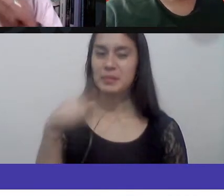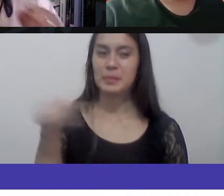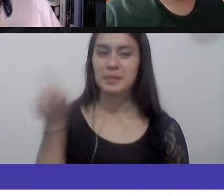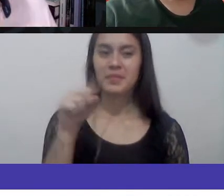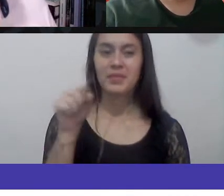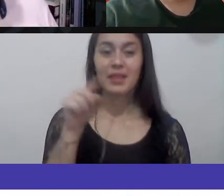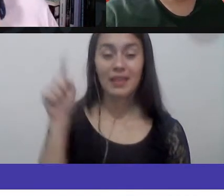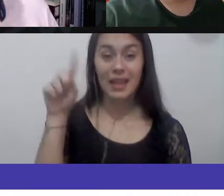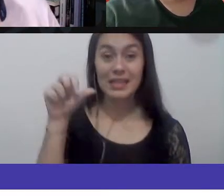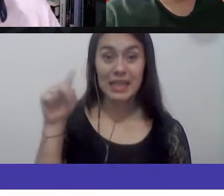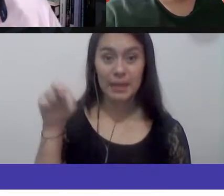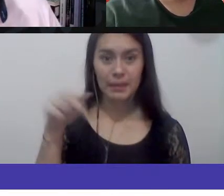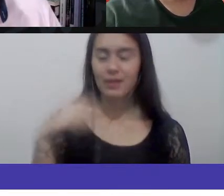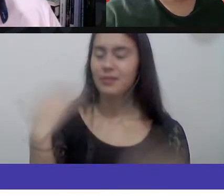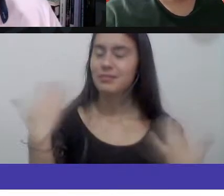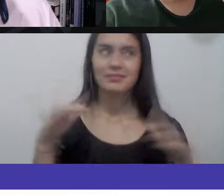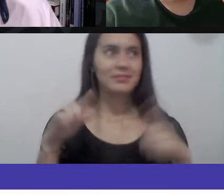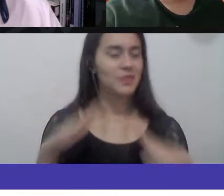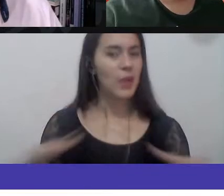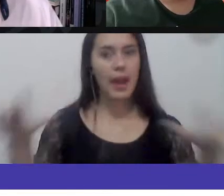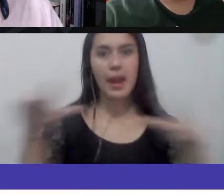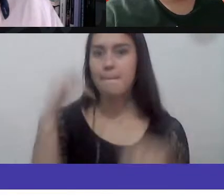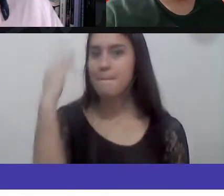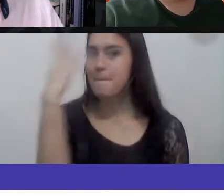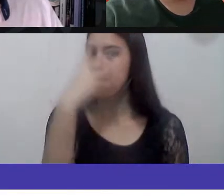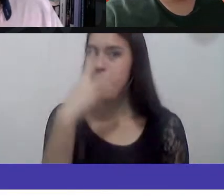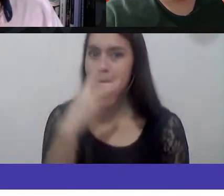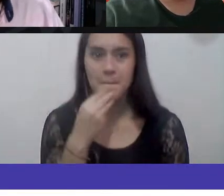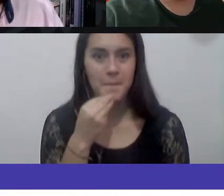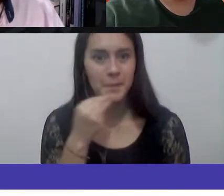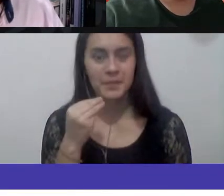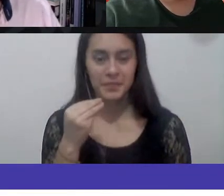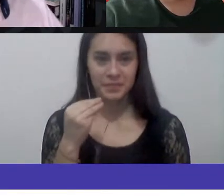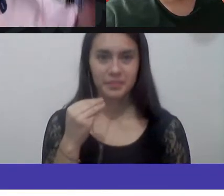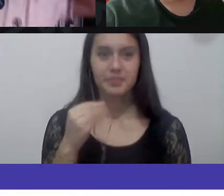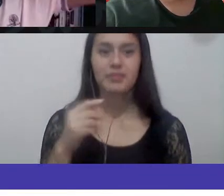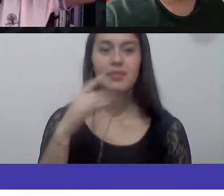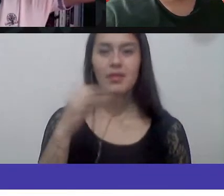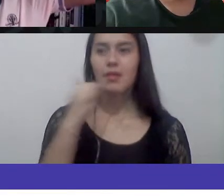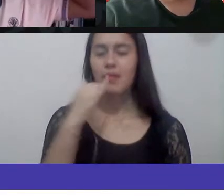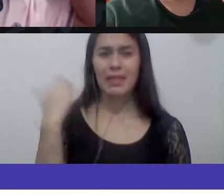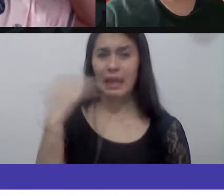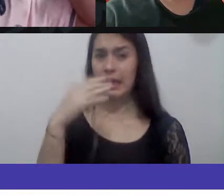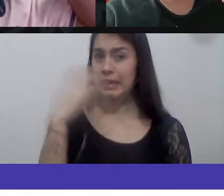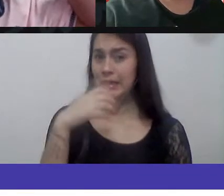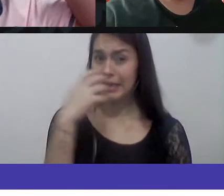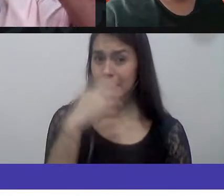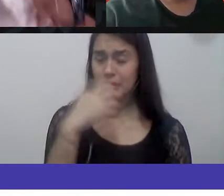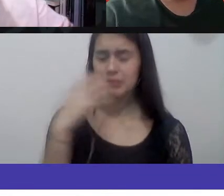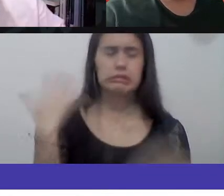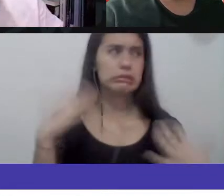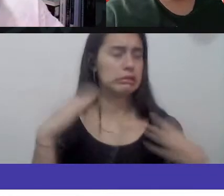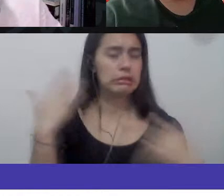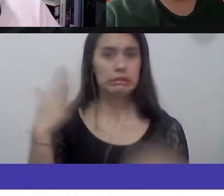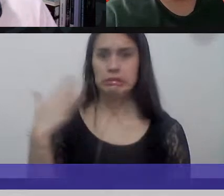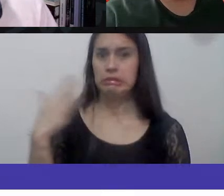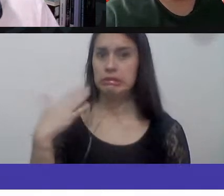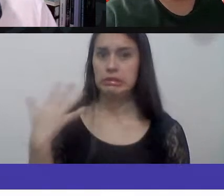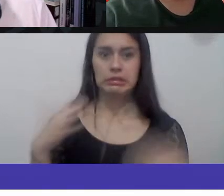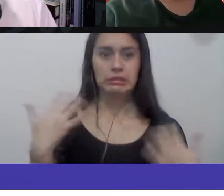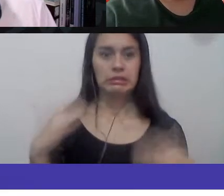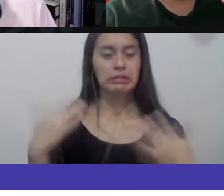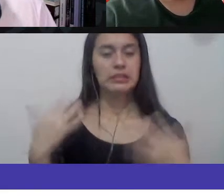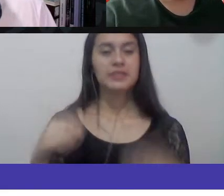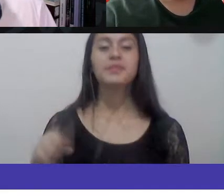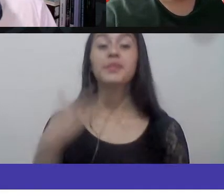cosa espectacular, bellísimo. Eso sí, le recomiendo que el calorcito, sabroso, ¿yo? Bueno.